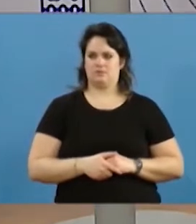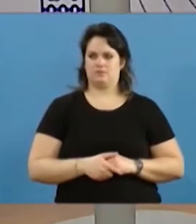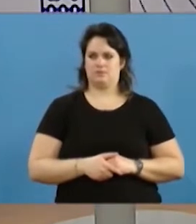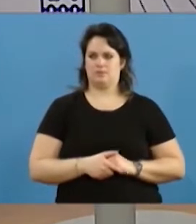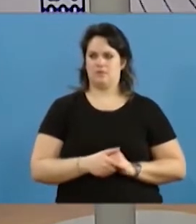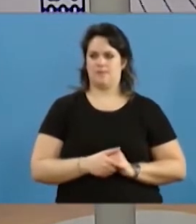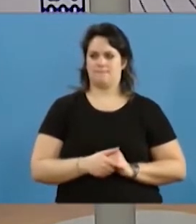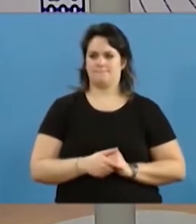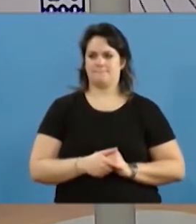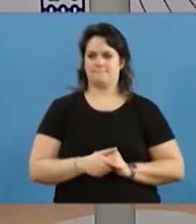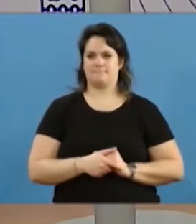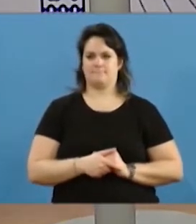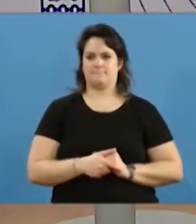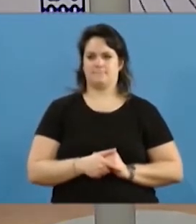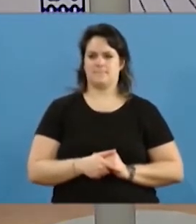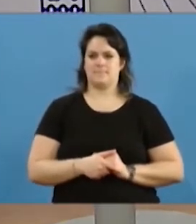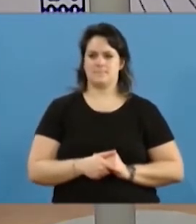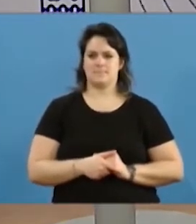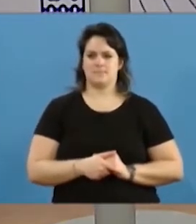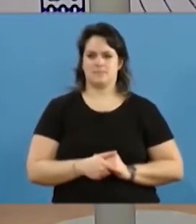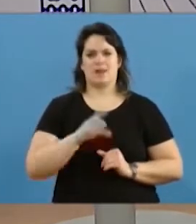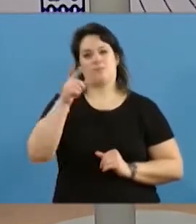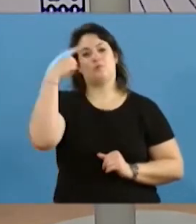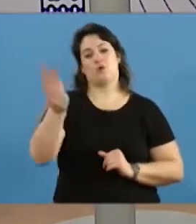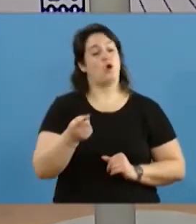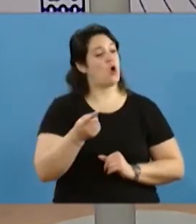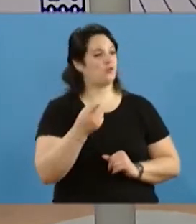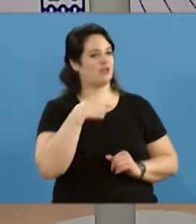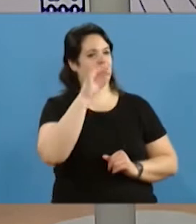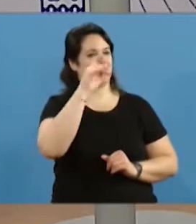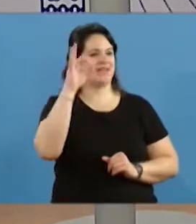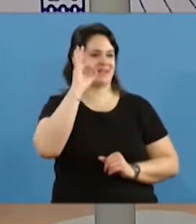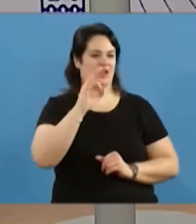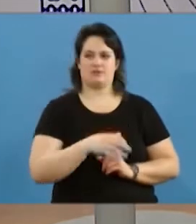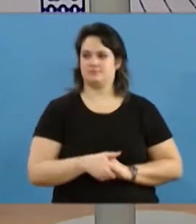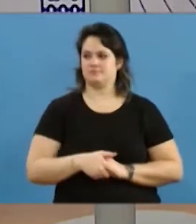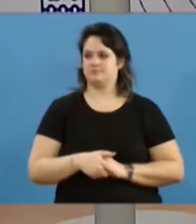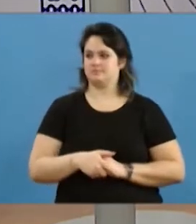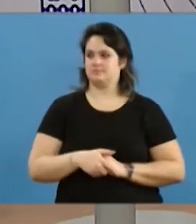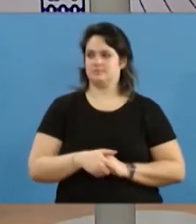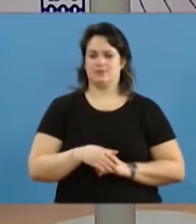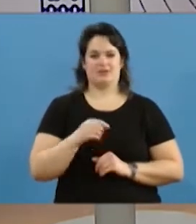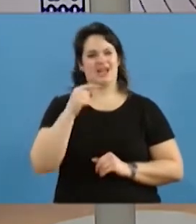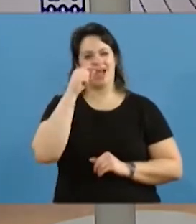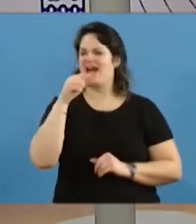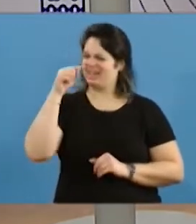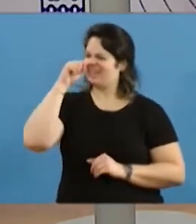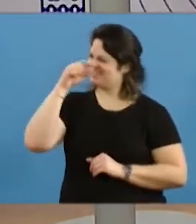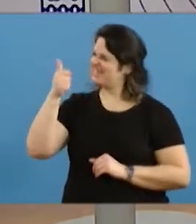Bien. Muy bien. Vamos con ahora el otro, con la O. Con la letra O. 76. Que